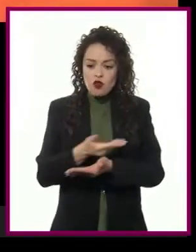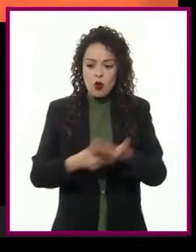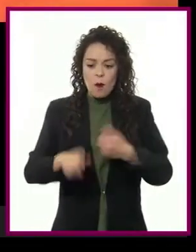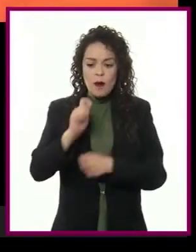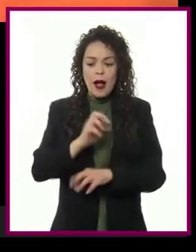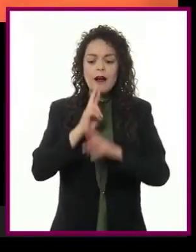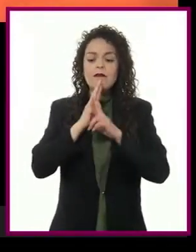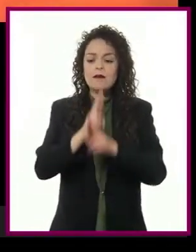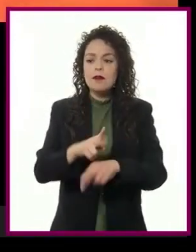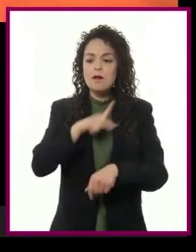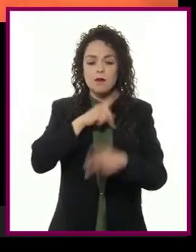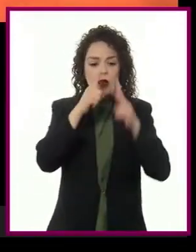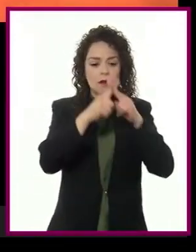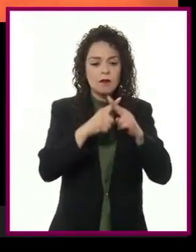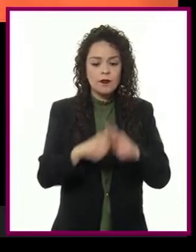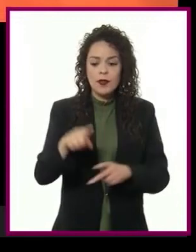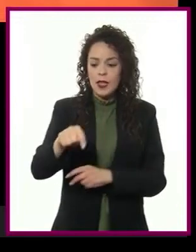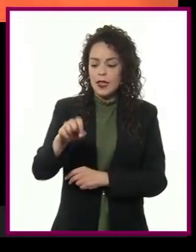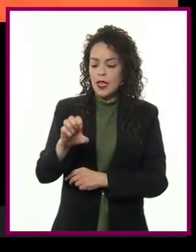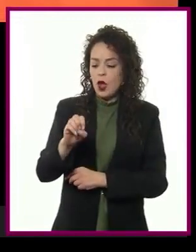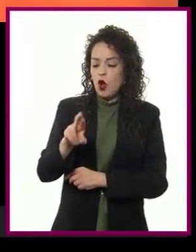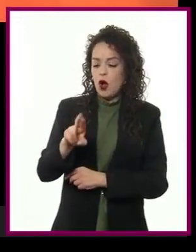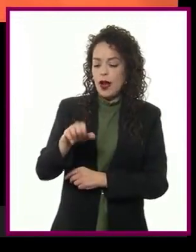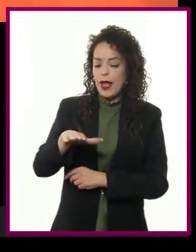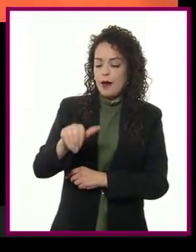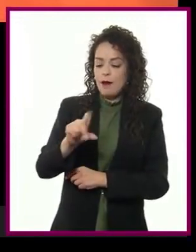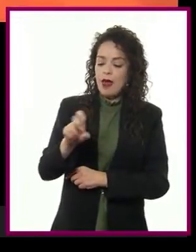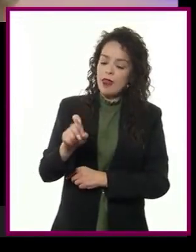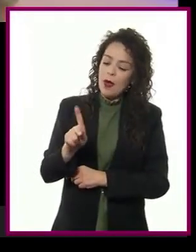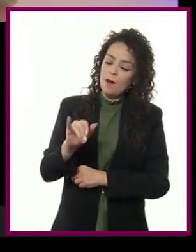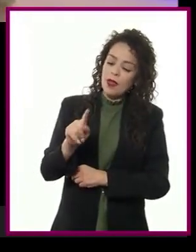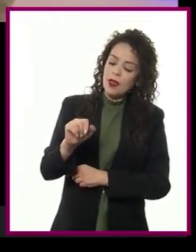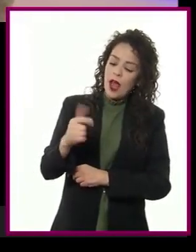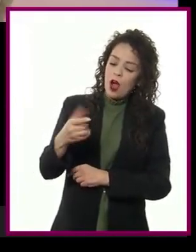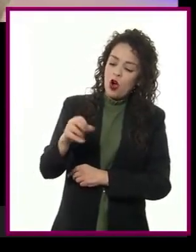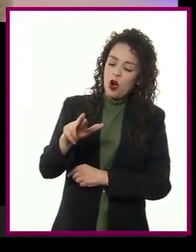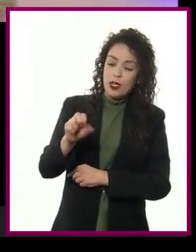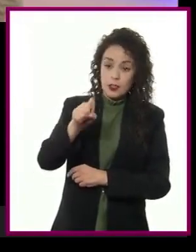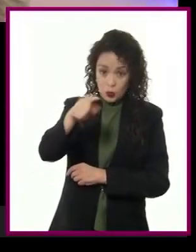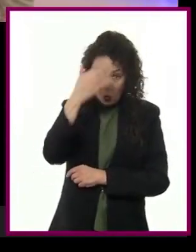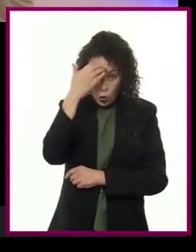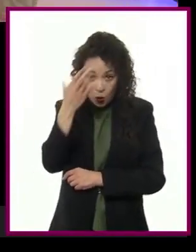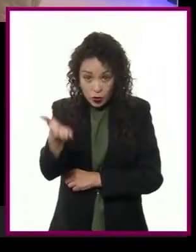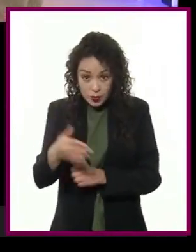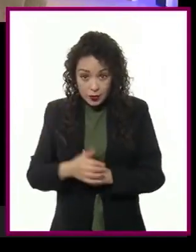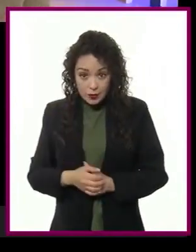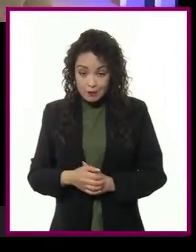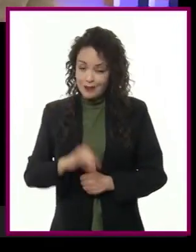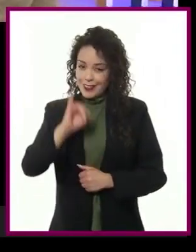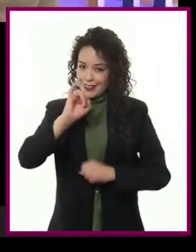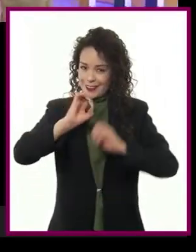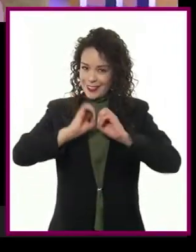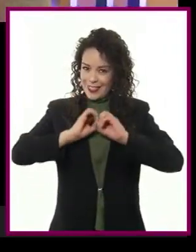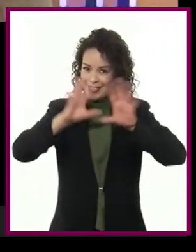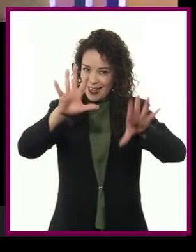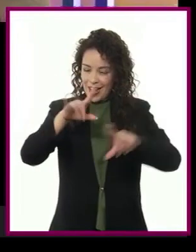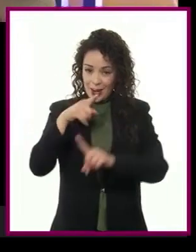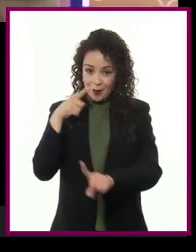resultados matemáticos, el teorema de Pitágoras. ¿Tú lo conoces? Claro que sí. Su